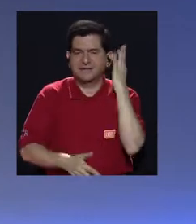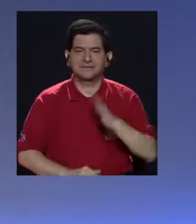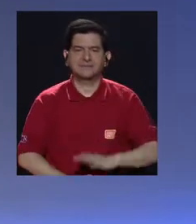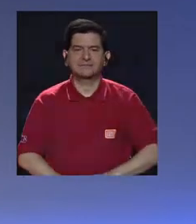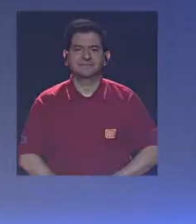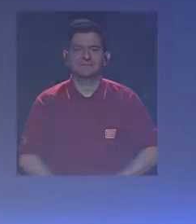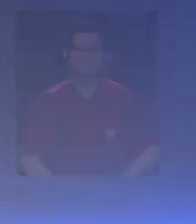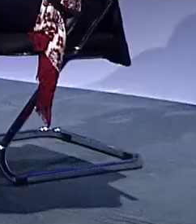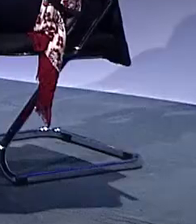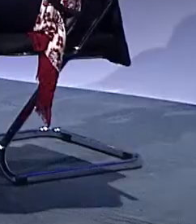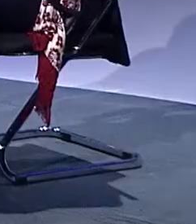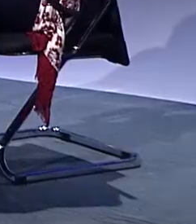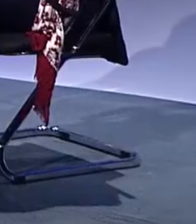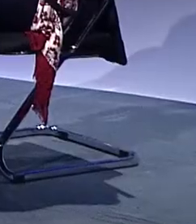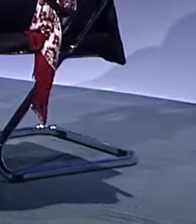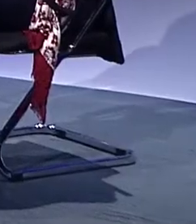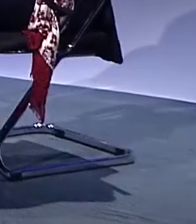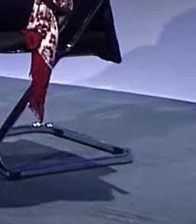mujeres